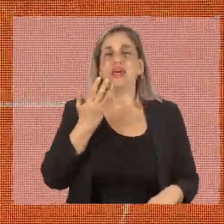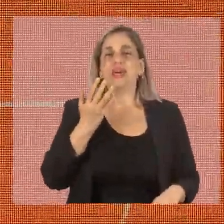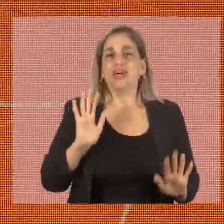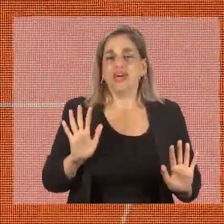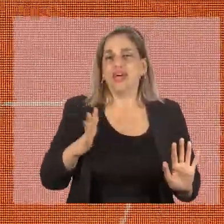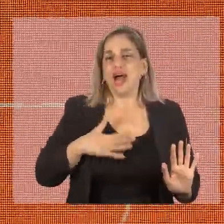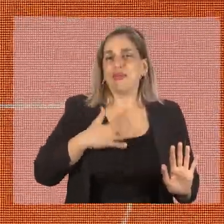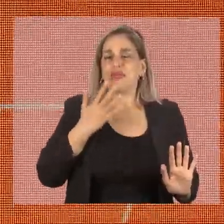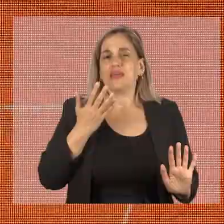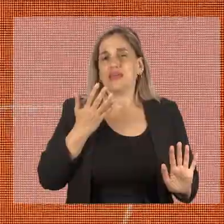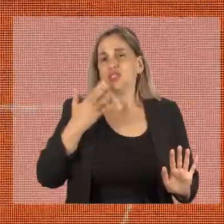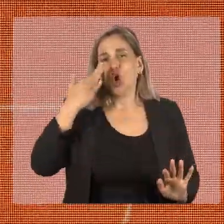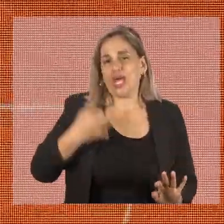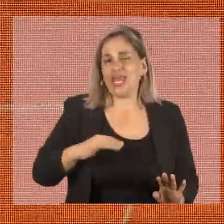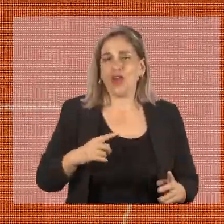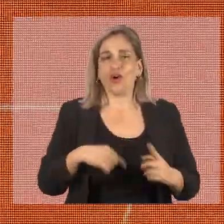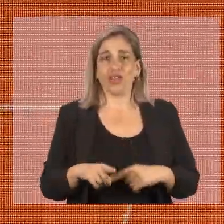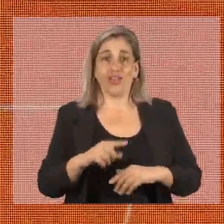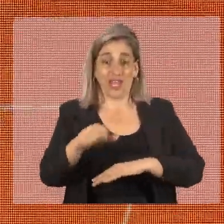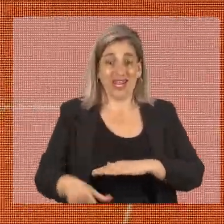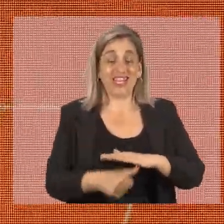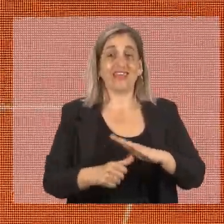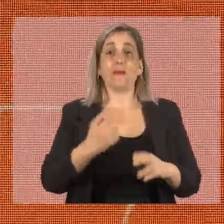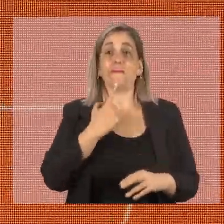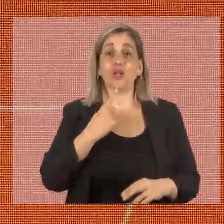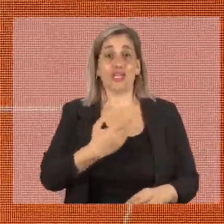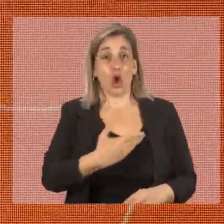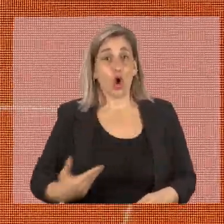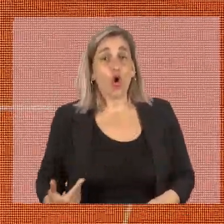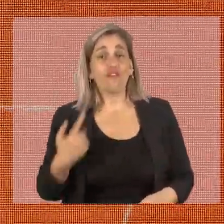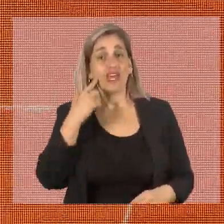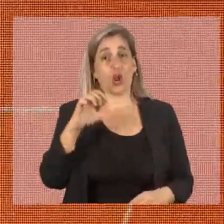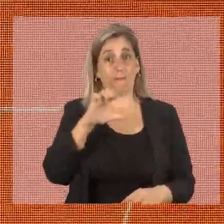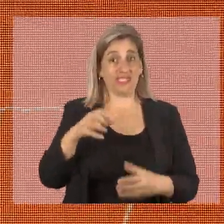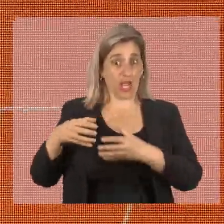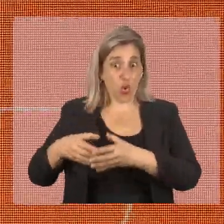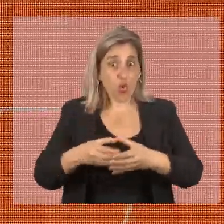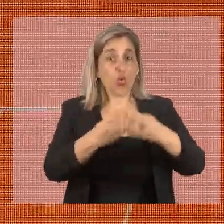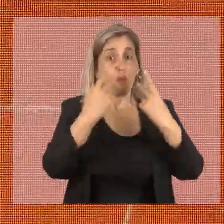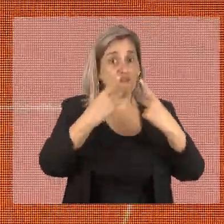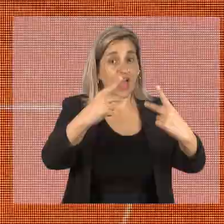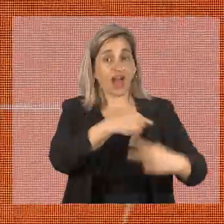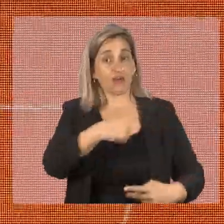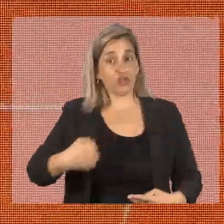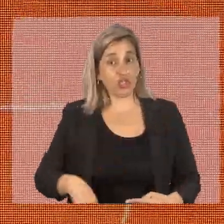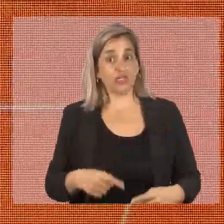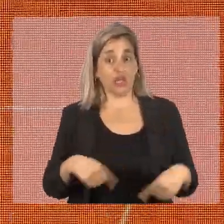ver, creo que los dirigentes políticos, los gobernantes y los empresarios que fueron con nosotros a China,